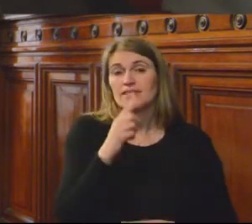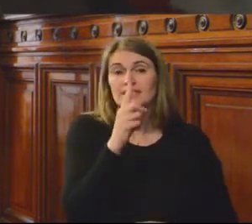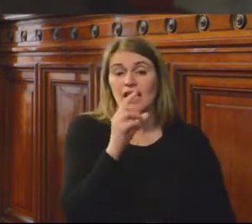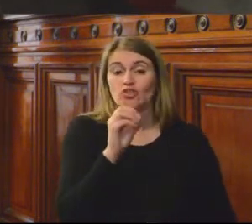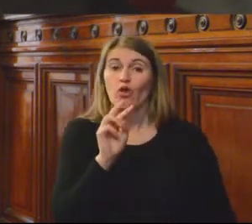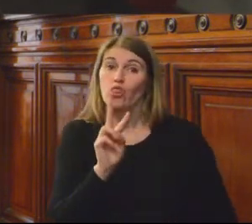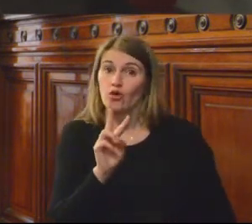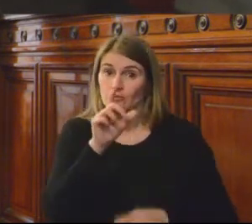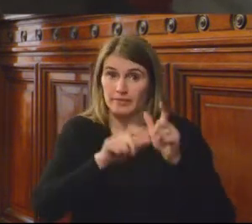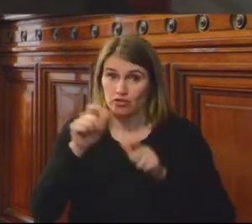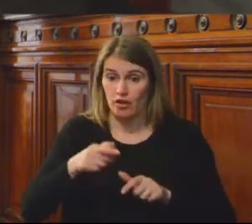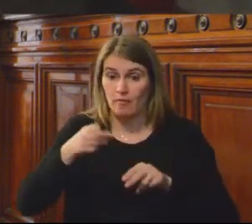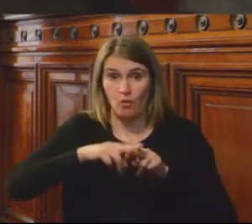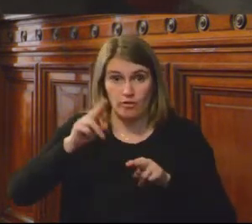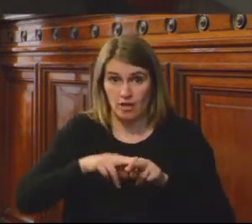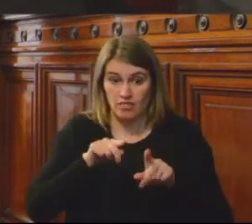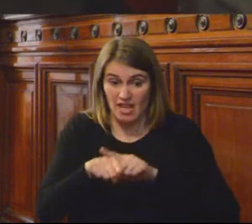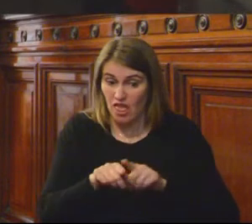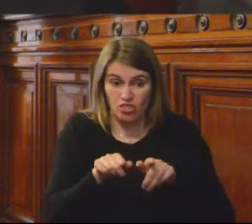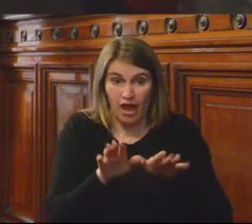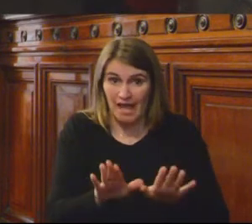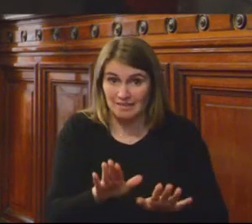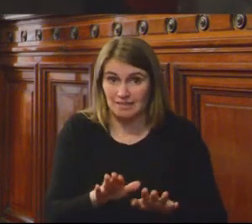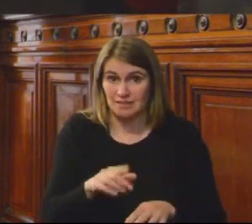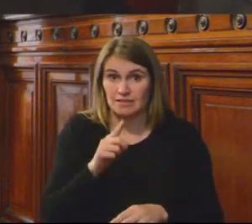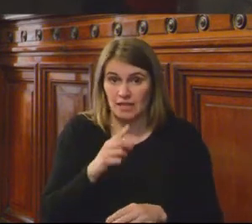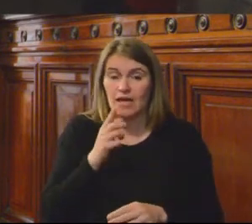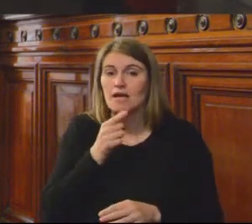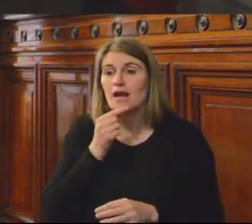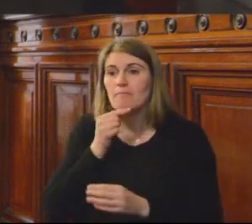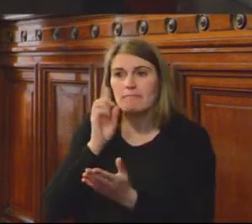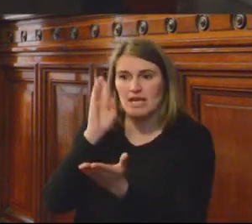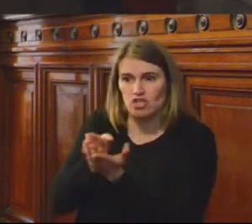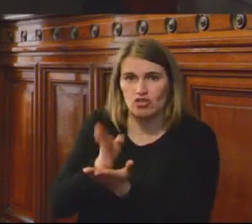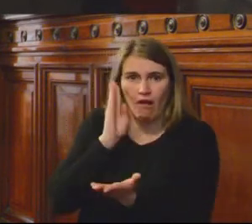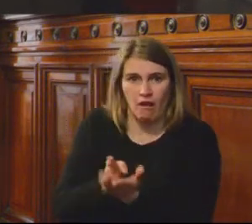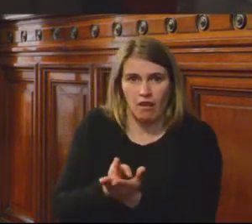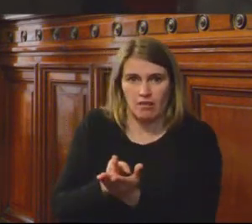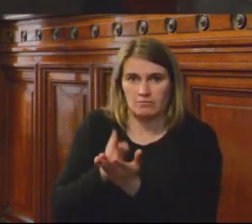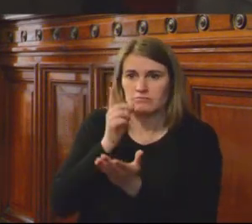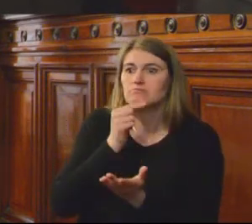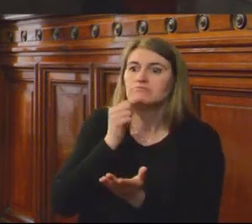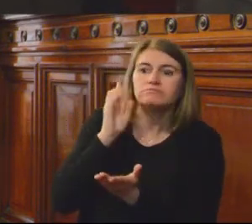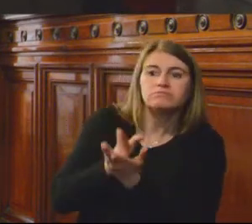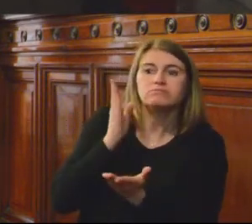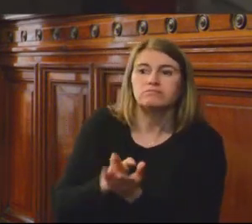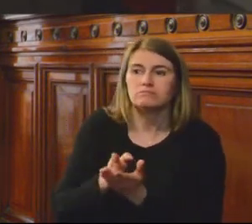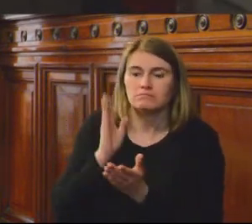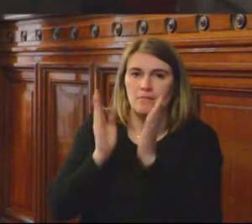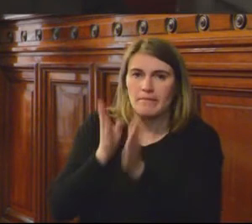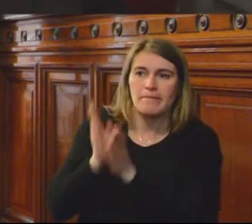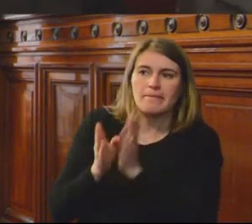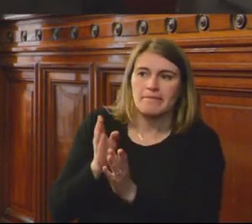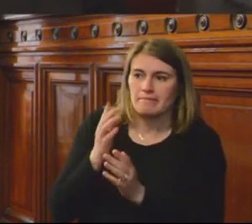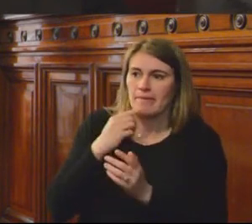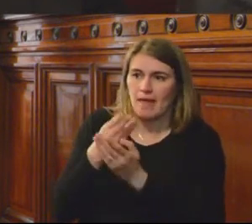102 fallecieron directamente a causa de actos de represión, es decir, a causa de actos de funcionarios de los cuerpos de seguridad del